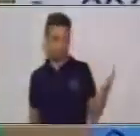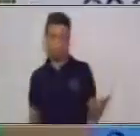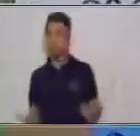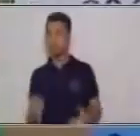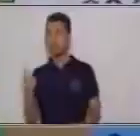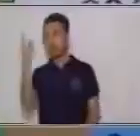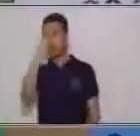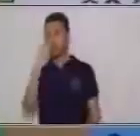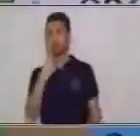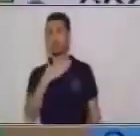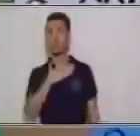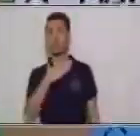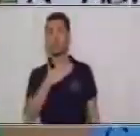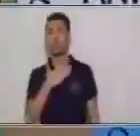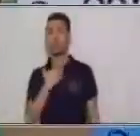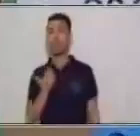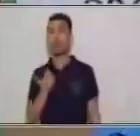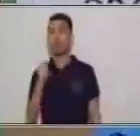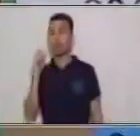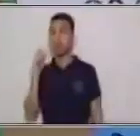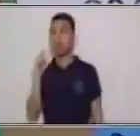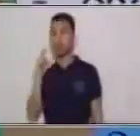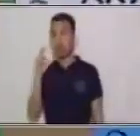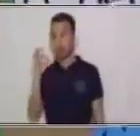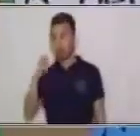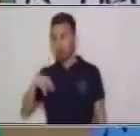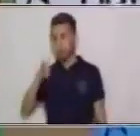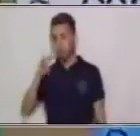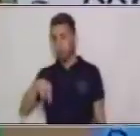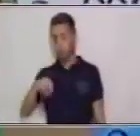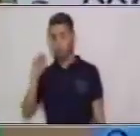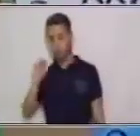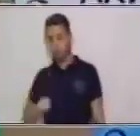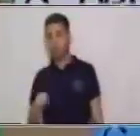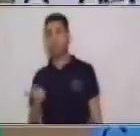sustantivos comunes pueden ser la palabra niño,